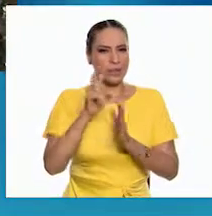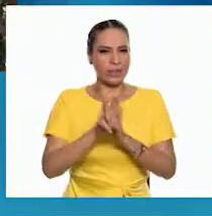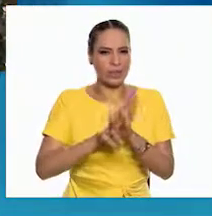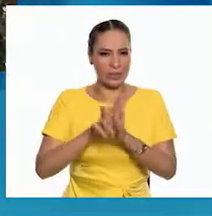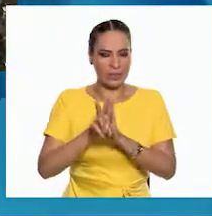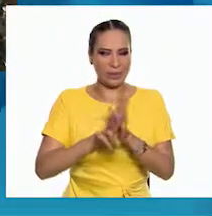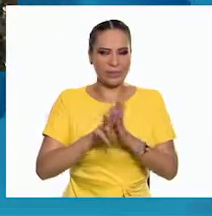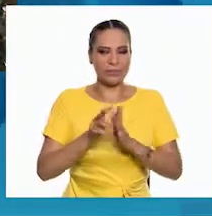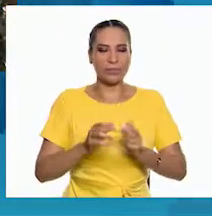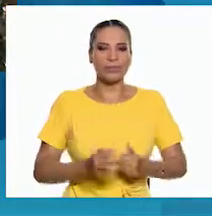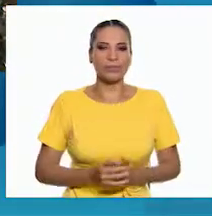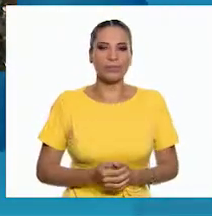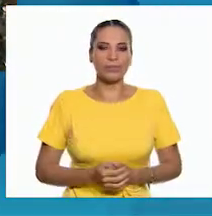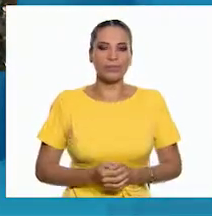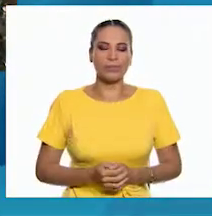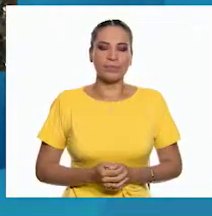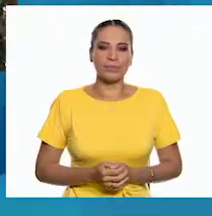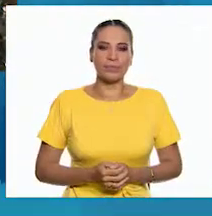siguiente video!